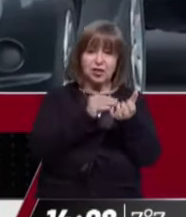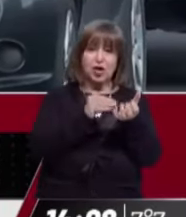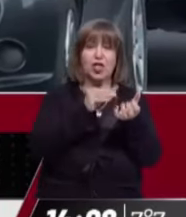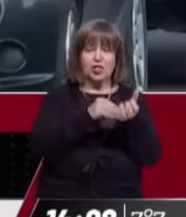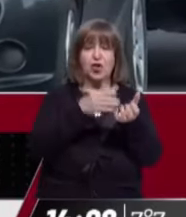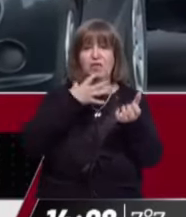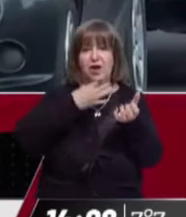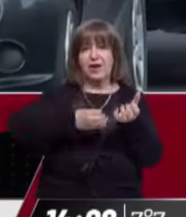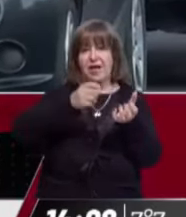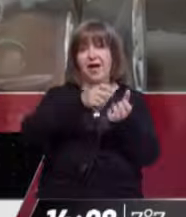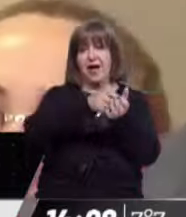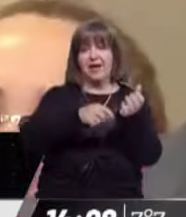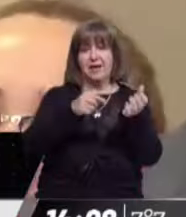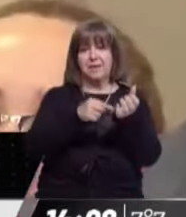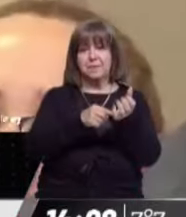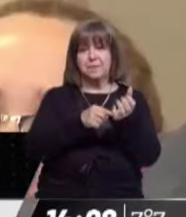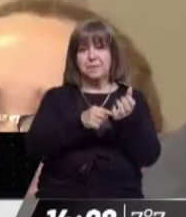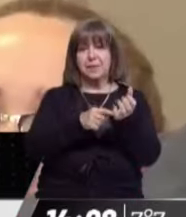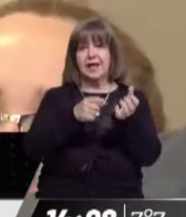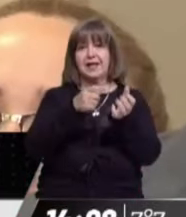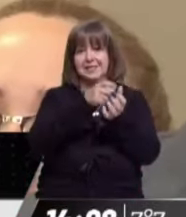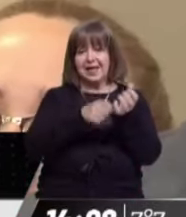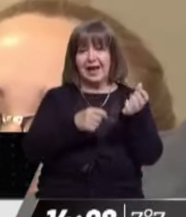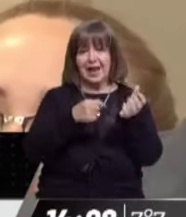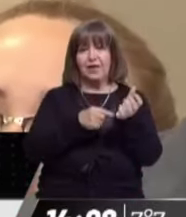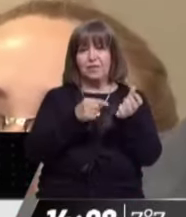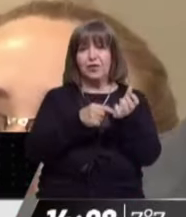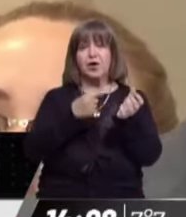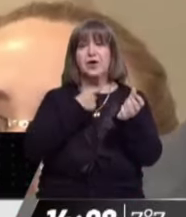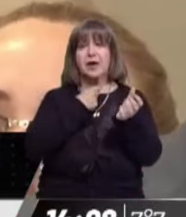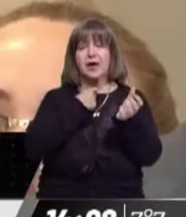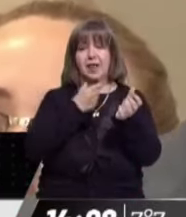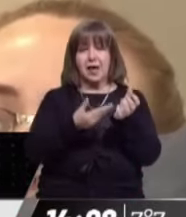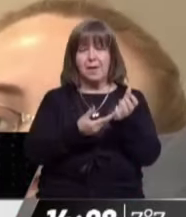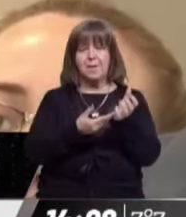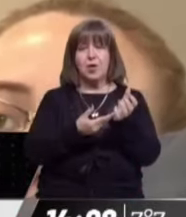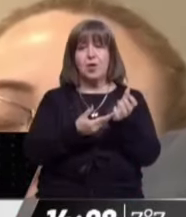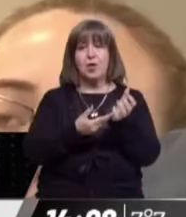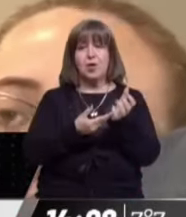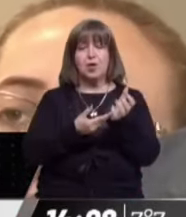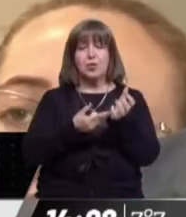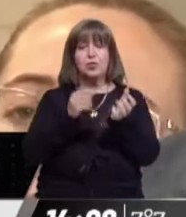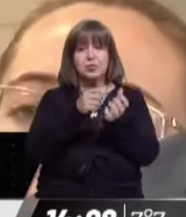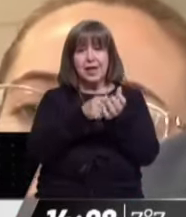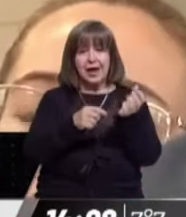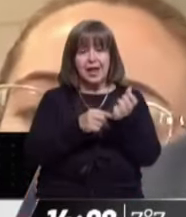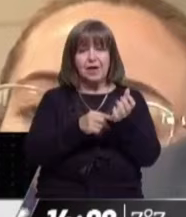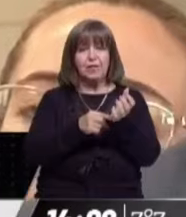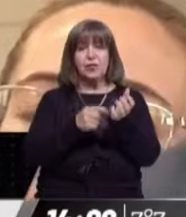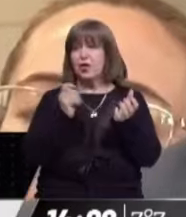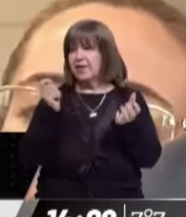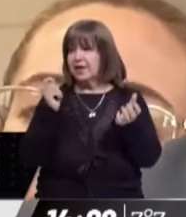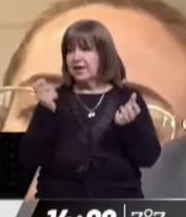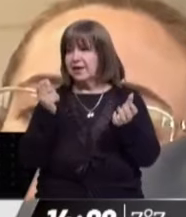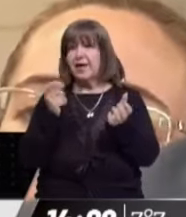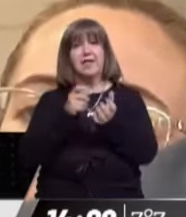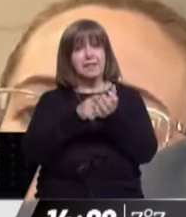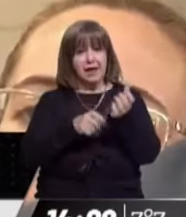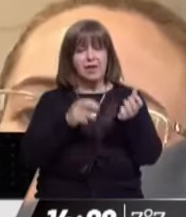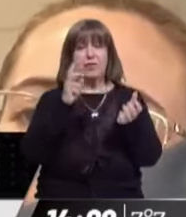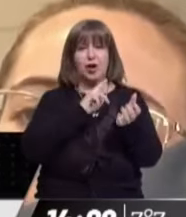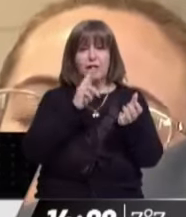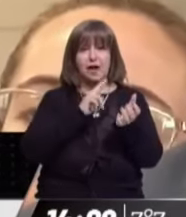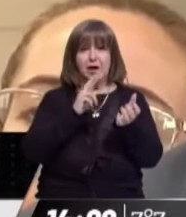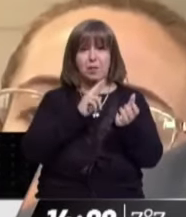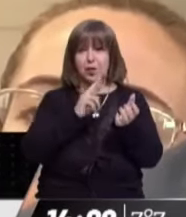realidad nuestra. Nos hubiese gustado que ese teléfono está para poder demostrar, no es una lástima, el teléfono de la propia denunciante. ¿No